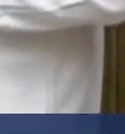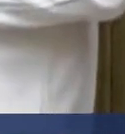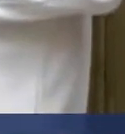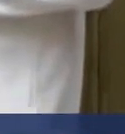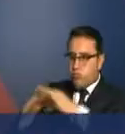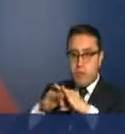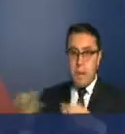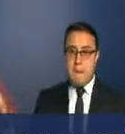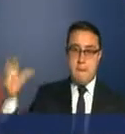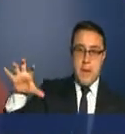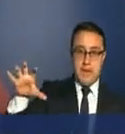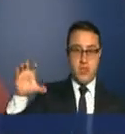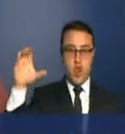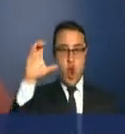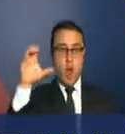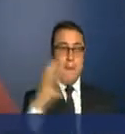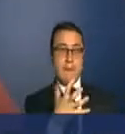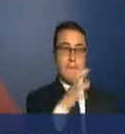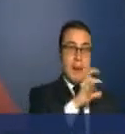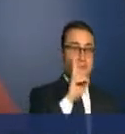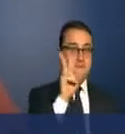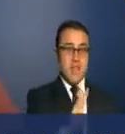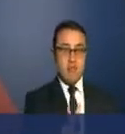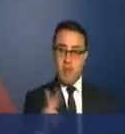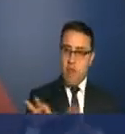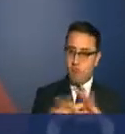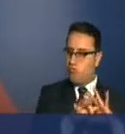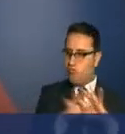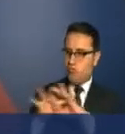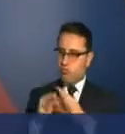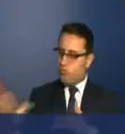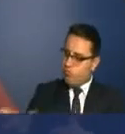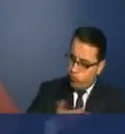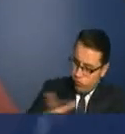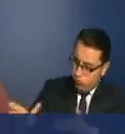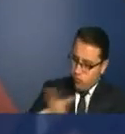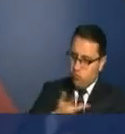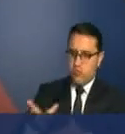que tenemos una marca en la historia, una marca